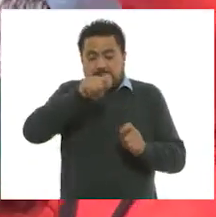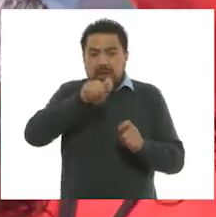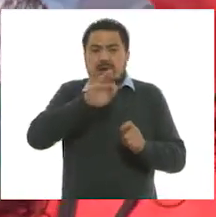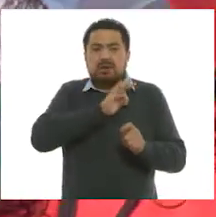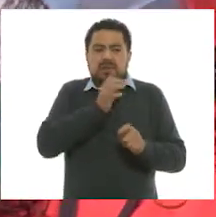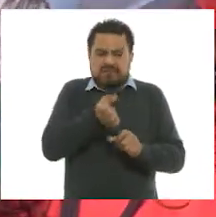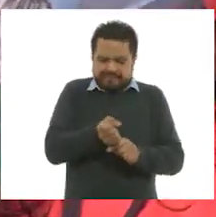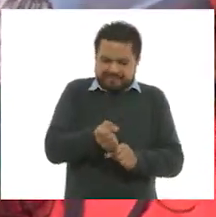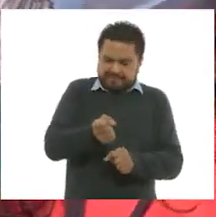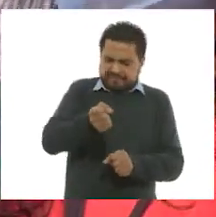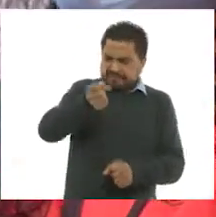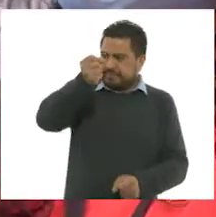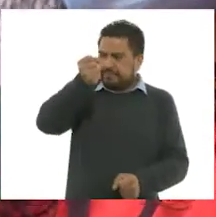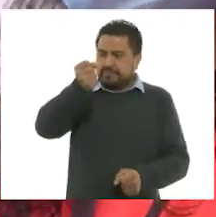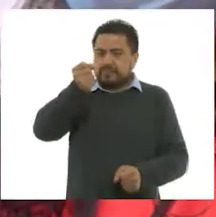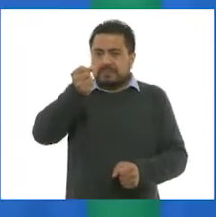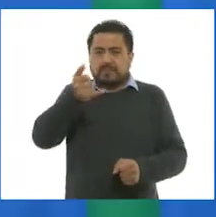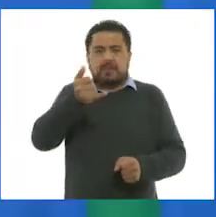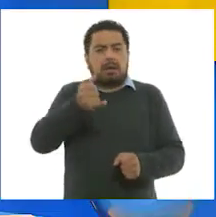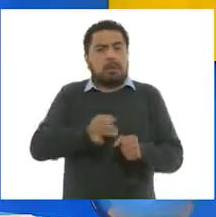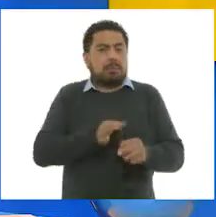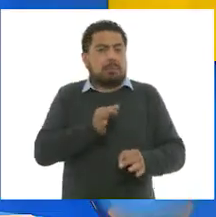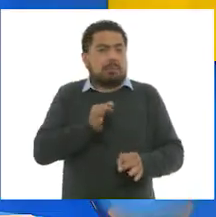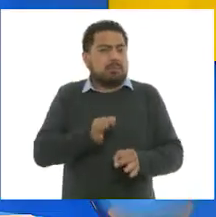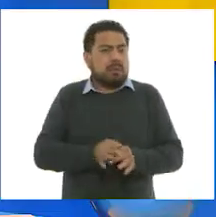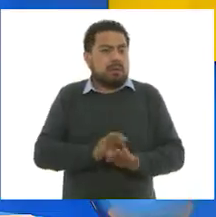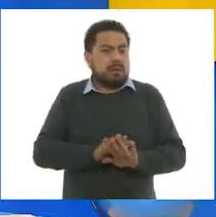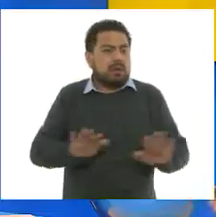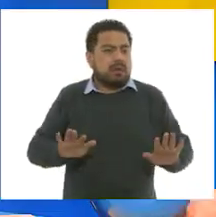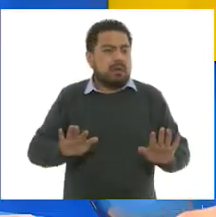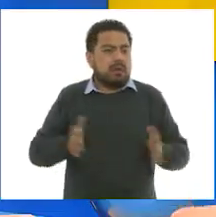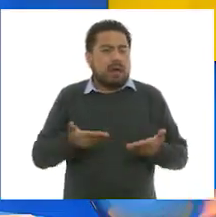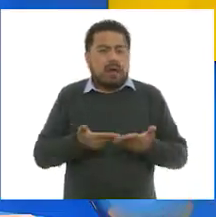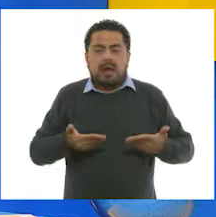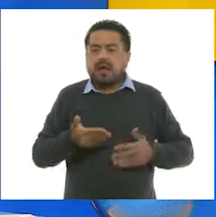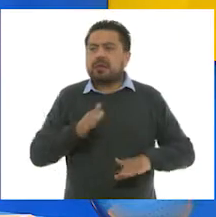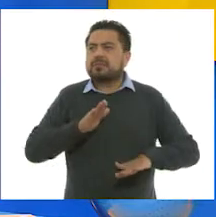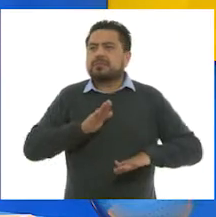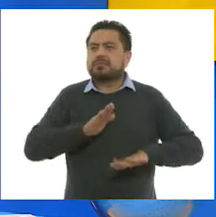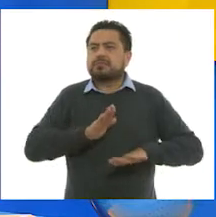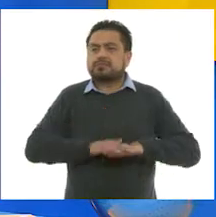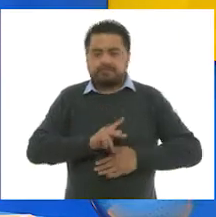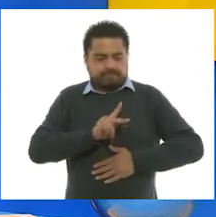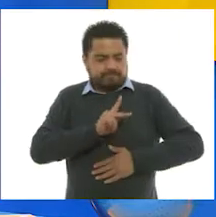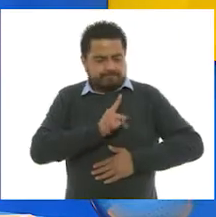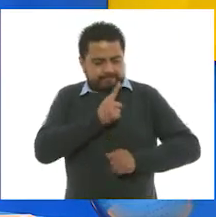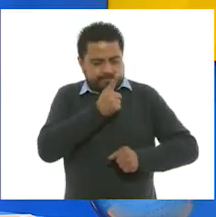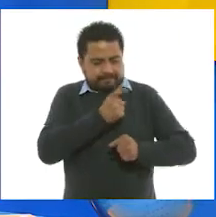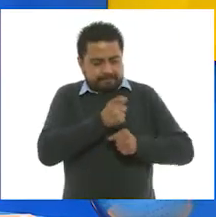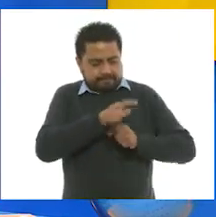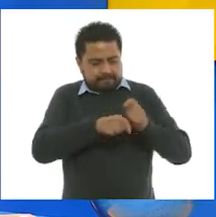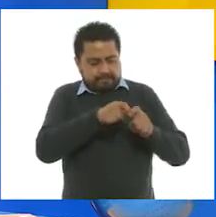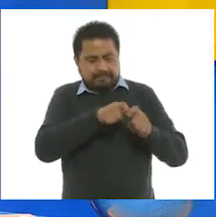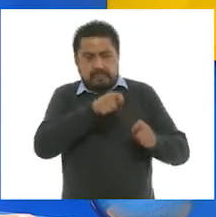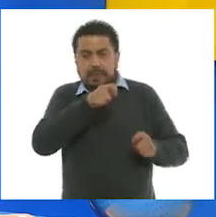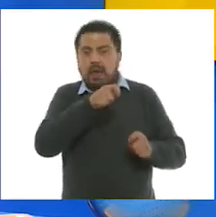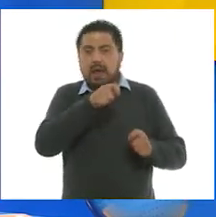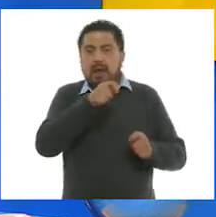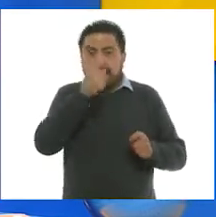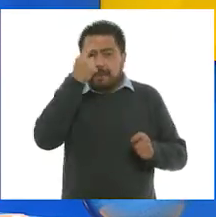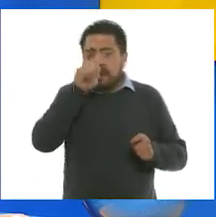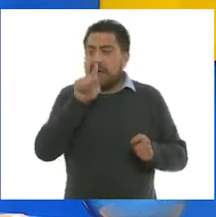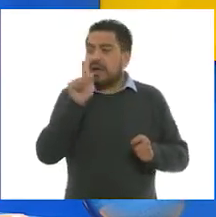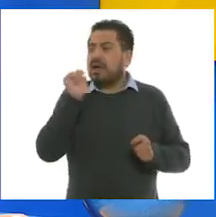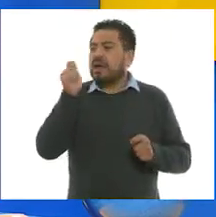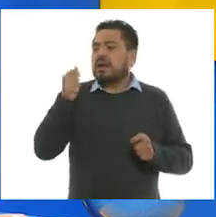estirar y listo. Ahora sí, ya nos quedó nuestro primer nudo. Para los